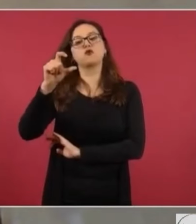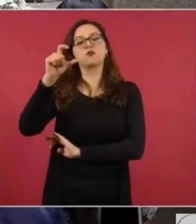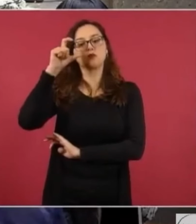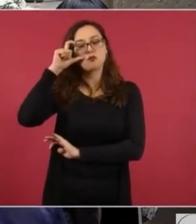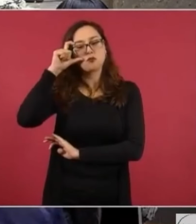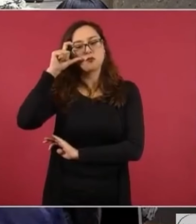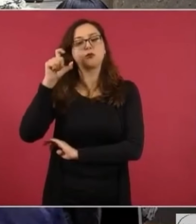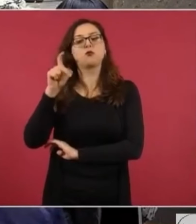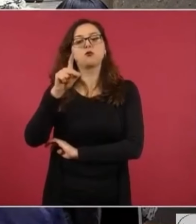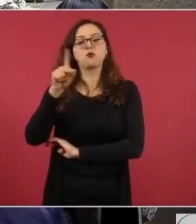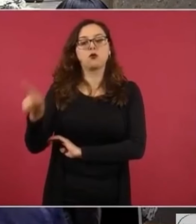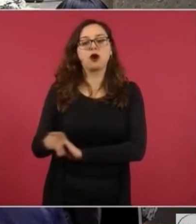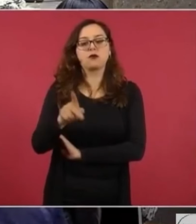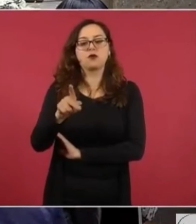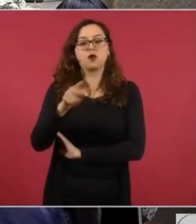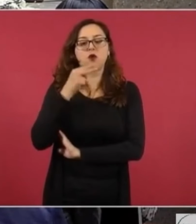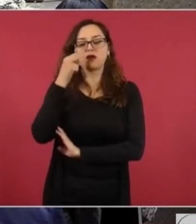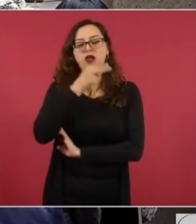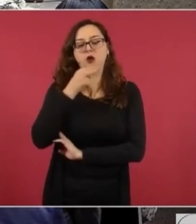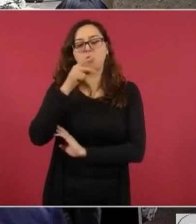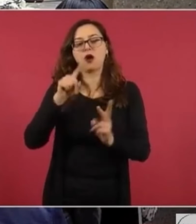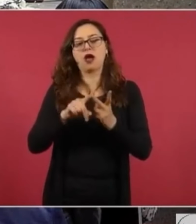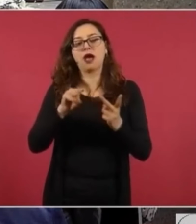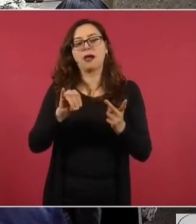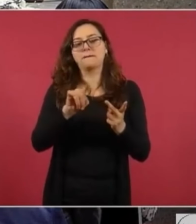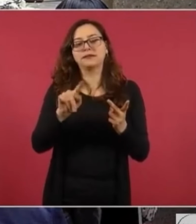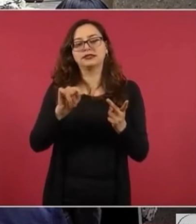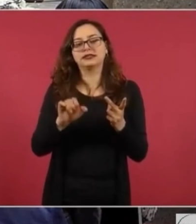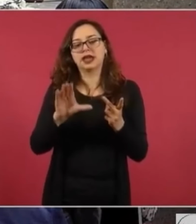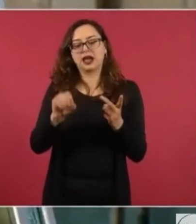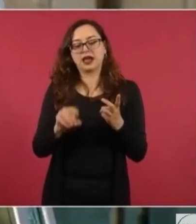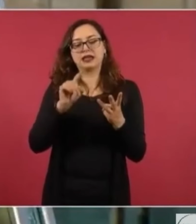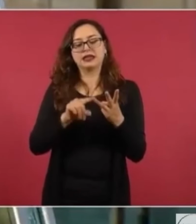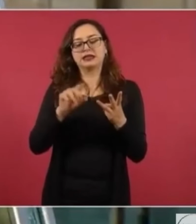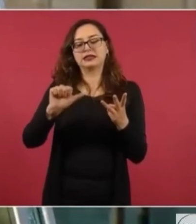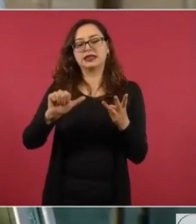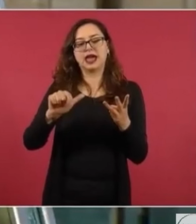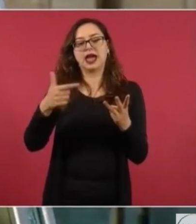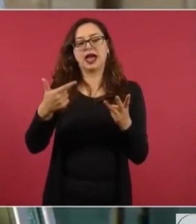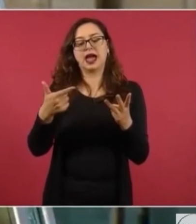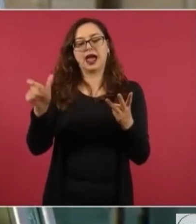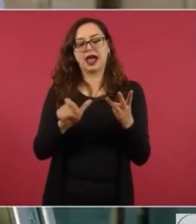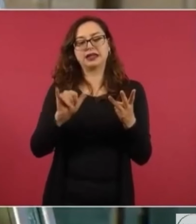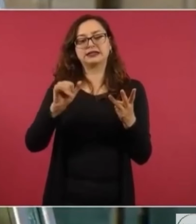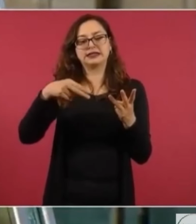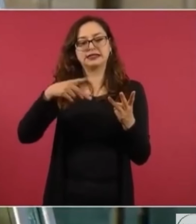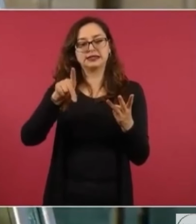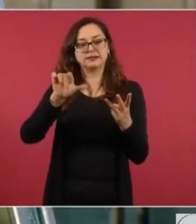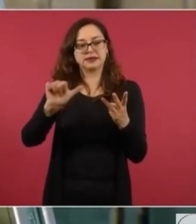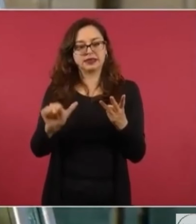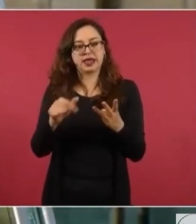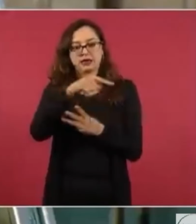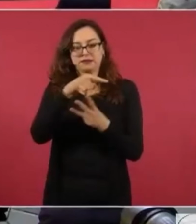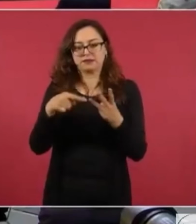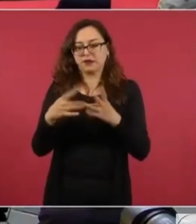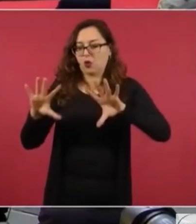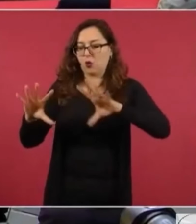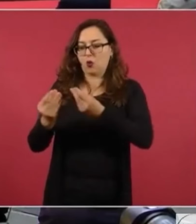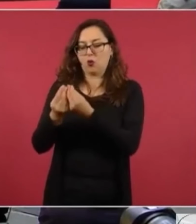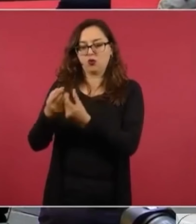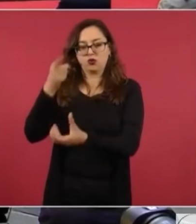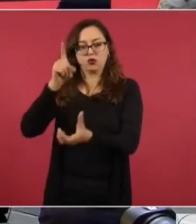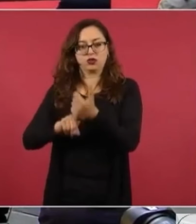pueblos náhuatl, mixteca y naxindá, que es la autodenominación de estos mismos pueblos en